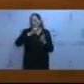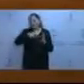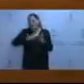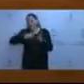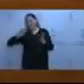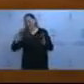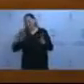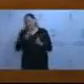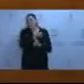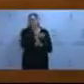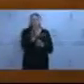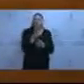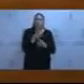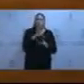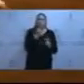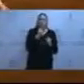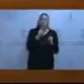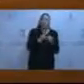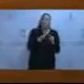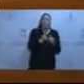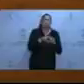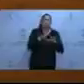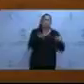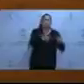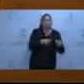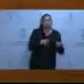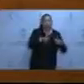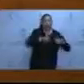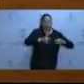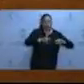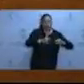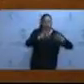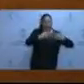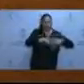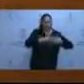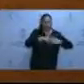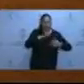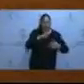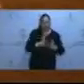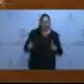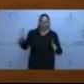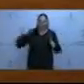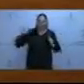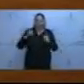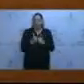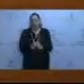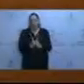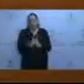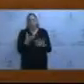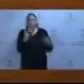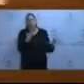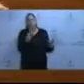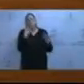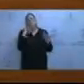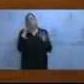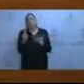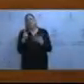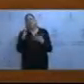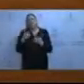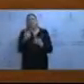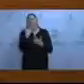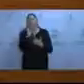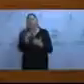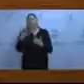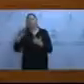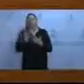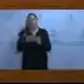de suelo industrial. Los avales del Principado a esta fecha se cuantifican en 96,55 millones de euros. En otro